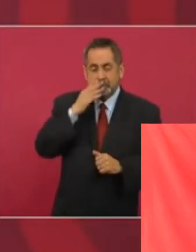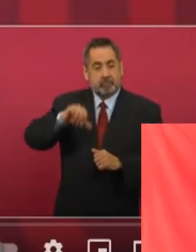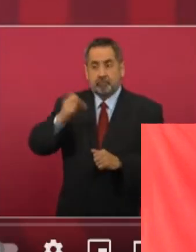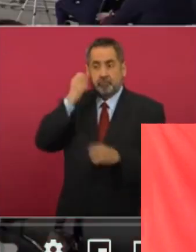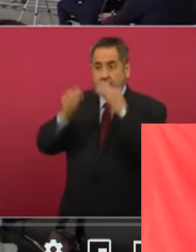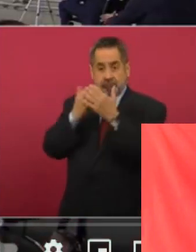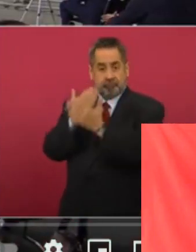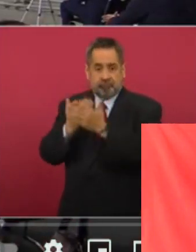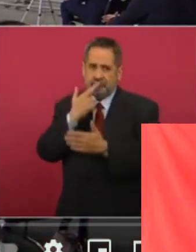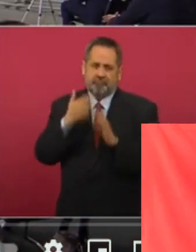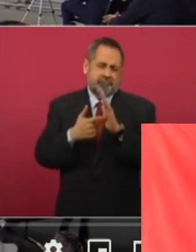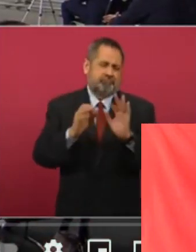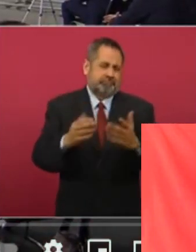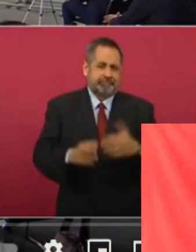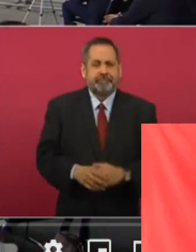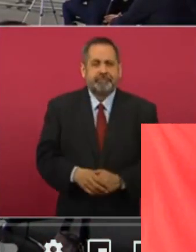mañanera.